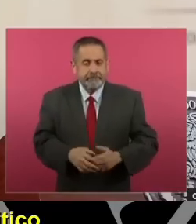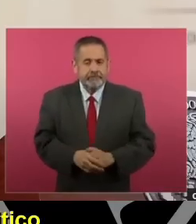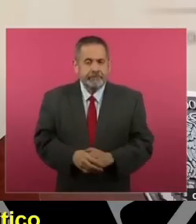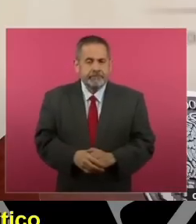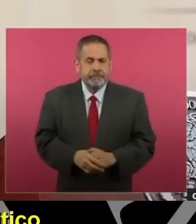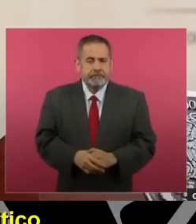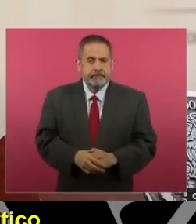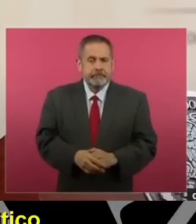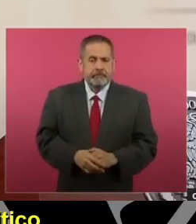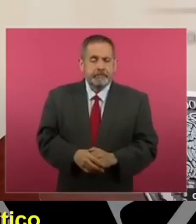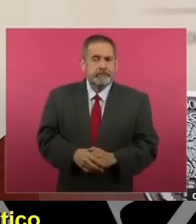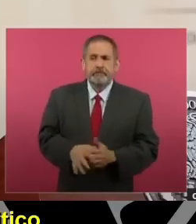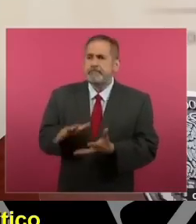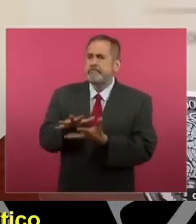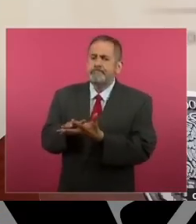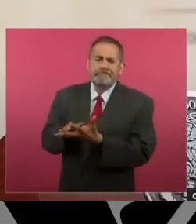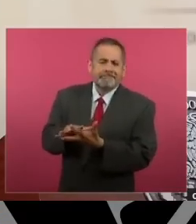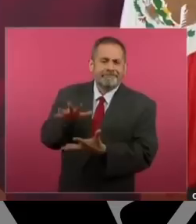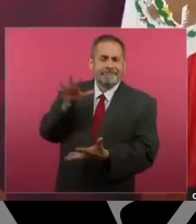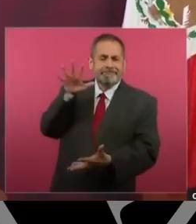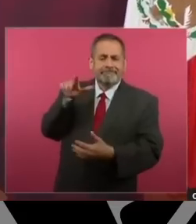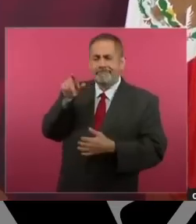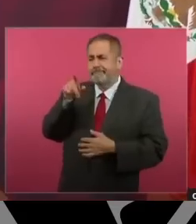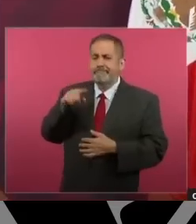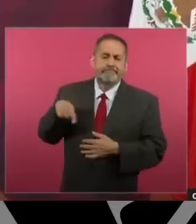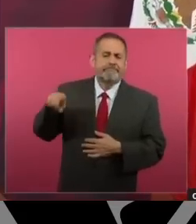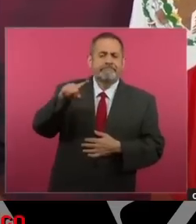la mayoría de la gente